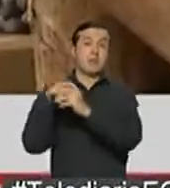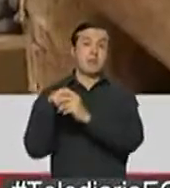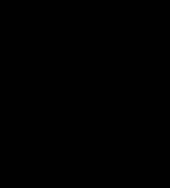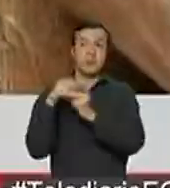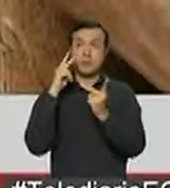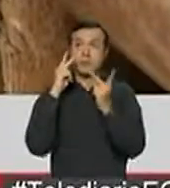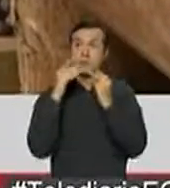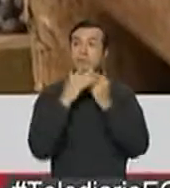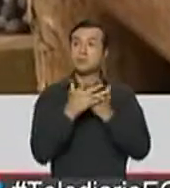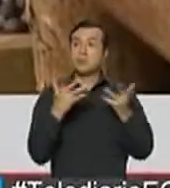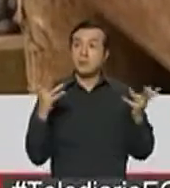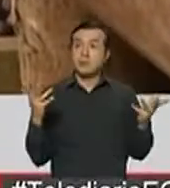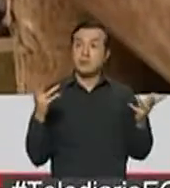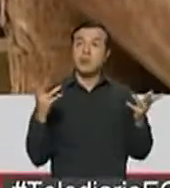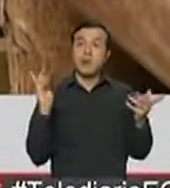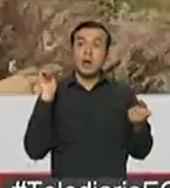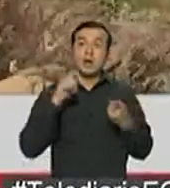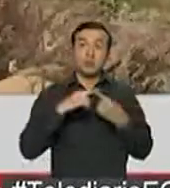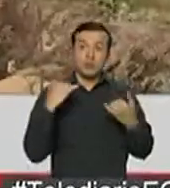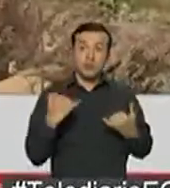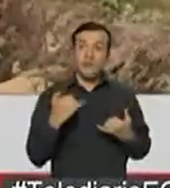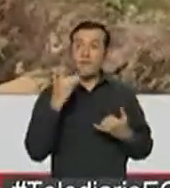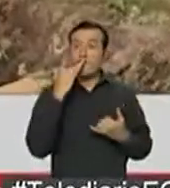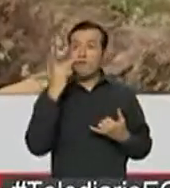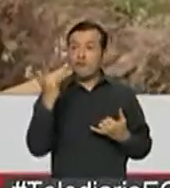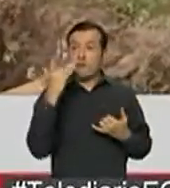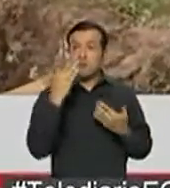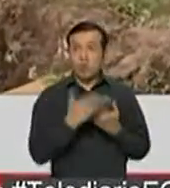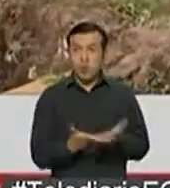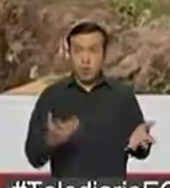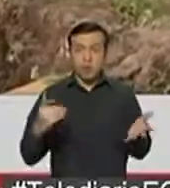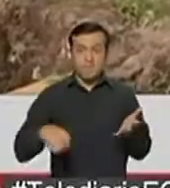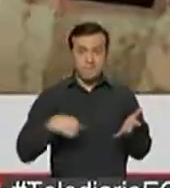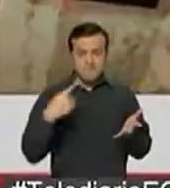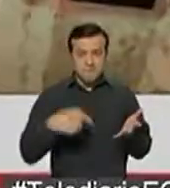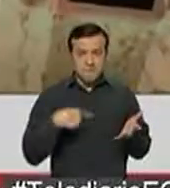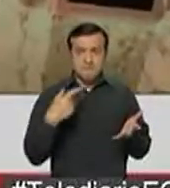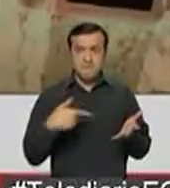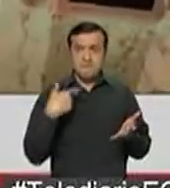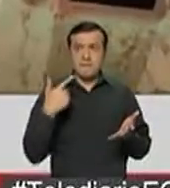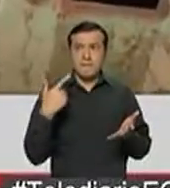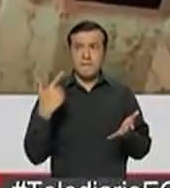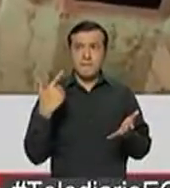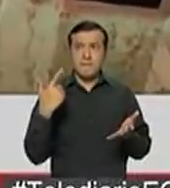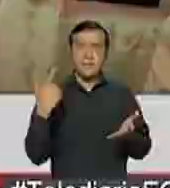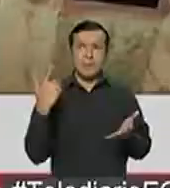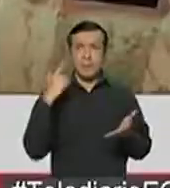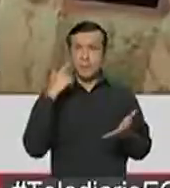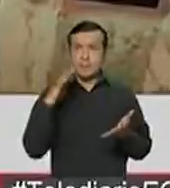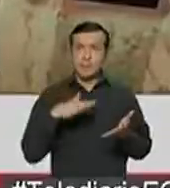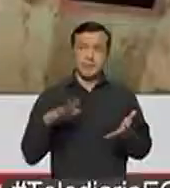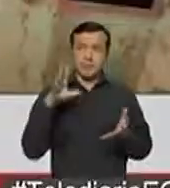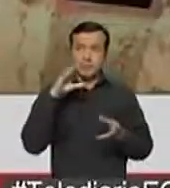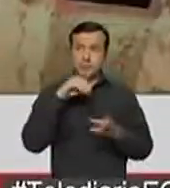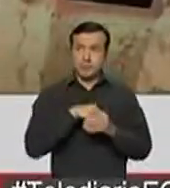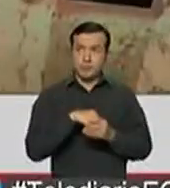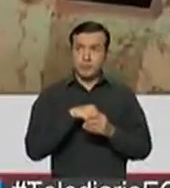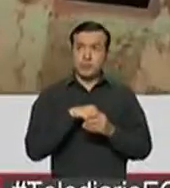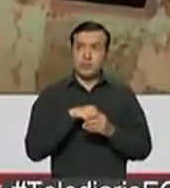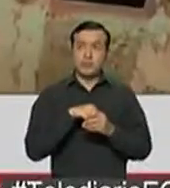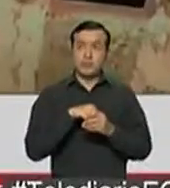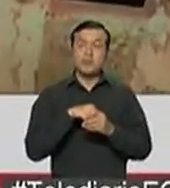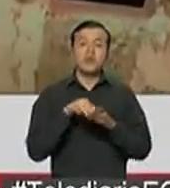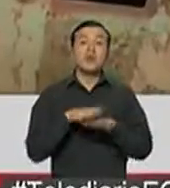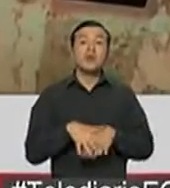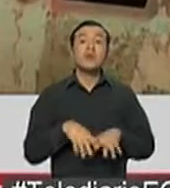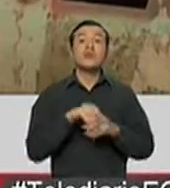Allí hay material aurífero. Maquinaria, molinos, taladros. Estamos en una de las plantas de procesamiento artesanal que se